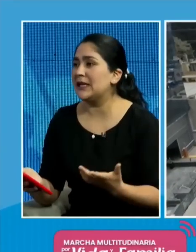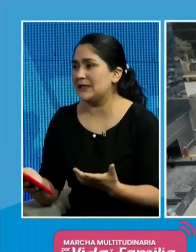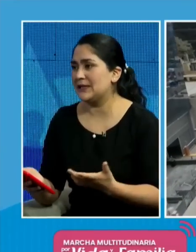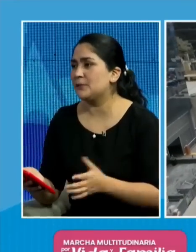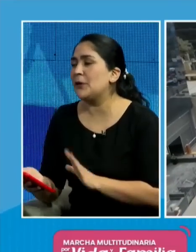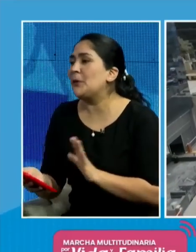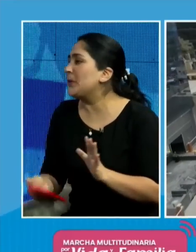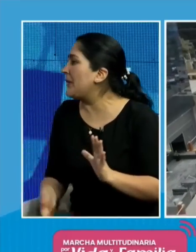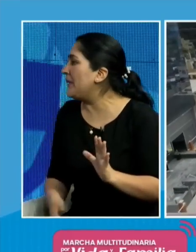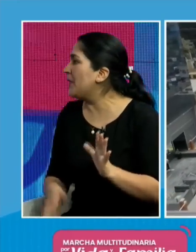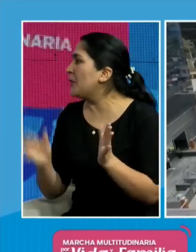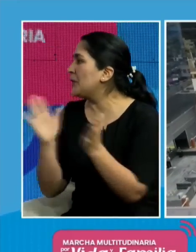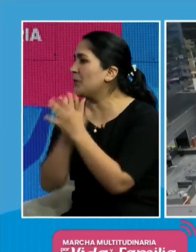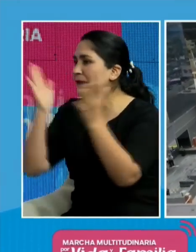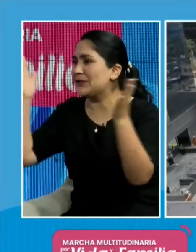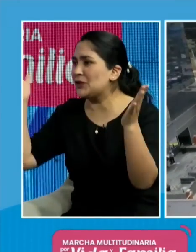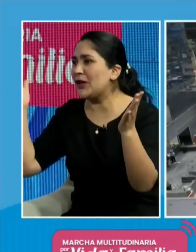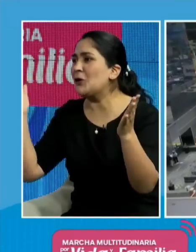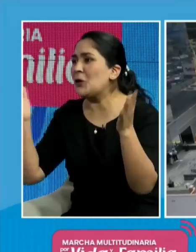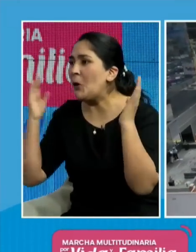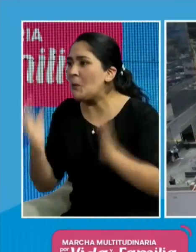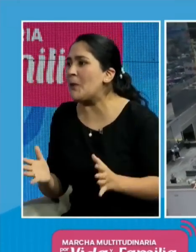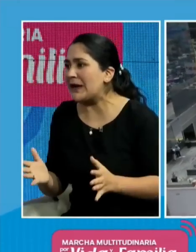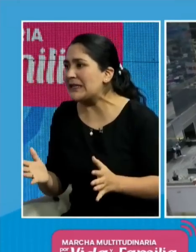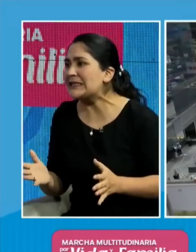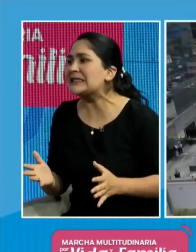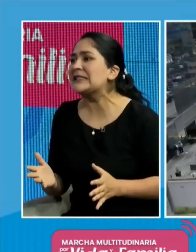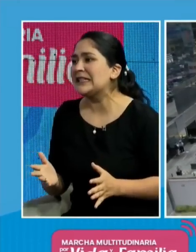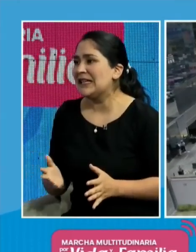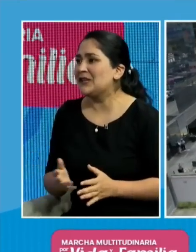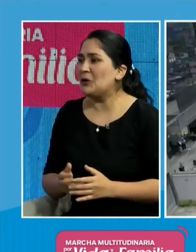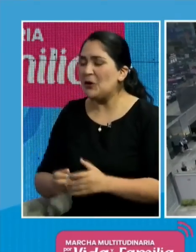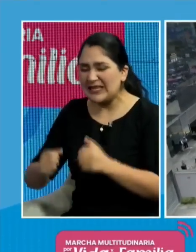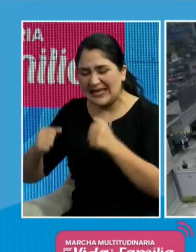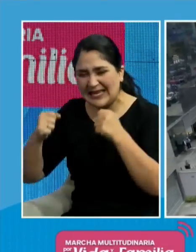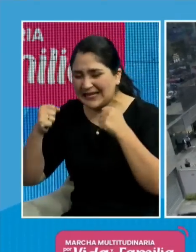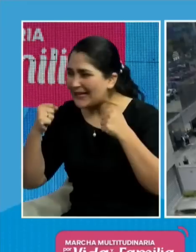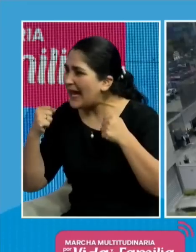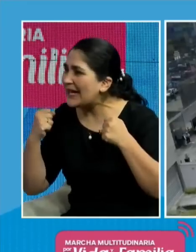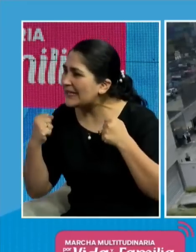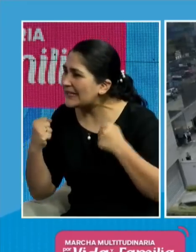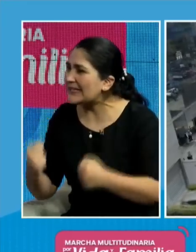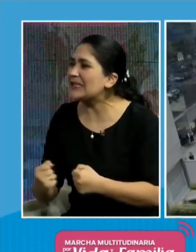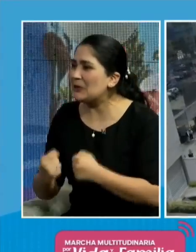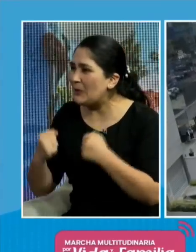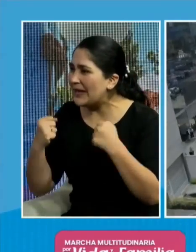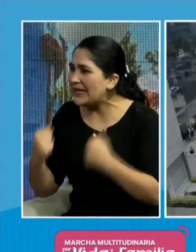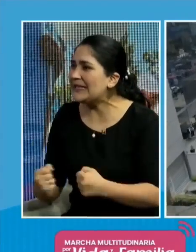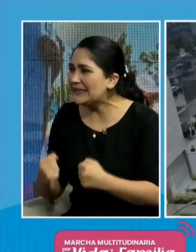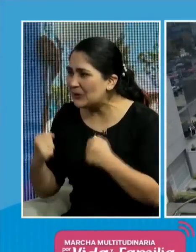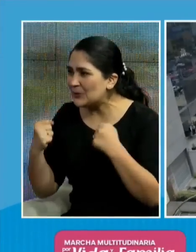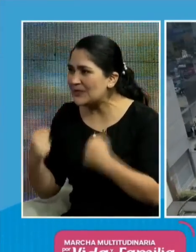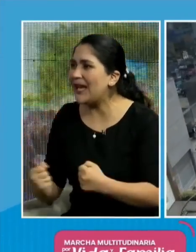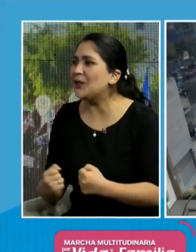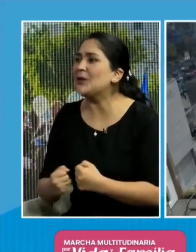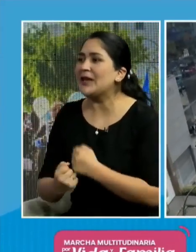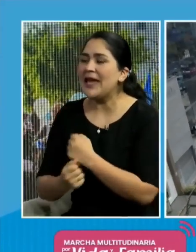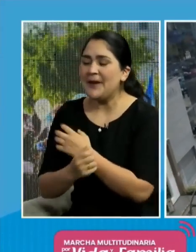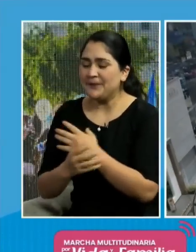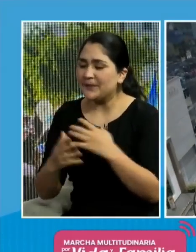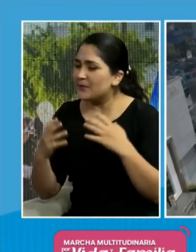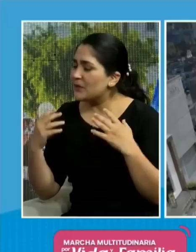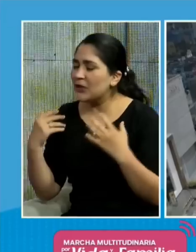en sus intereses. Pero qué pena por ellos, porque se chocaron con un país, ¿no?, que aguerrido, valiente,